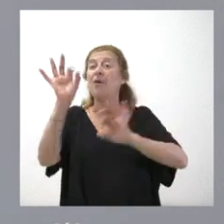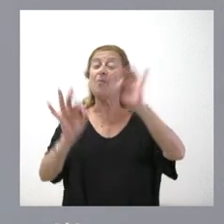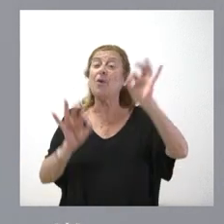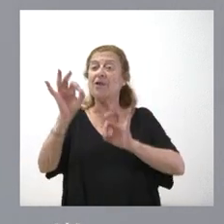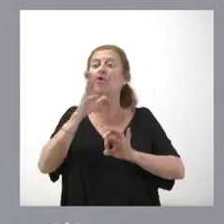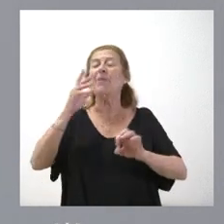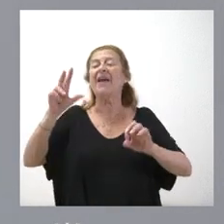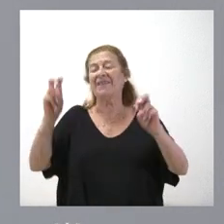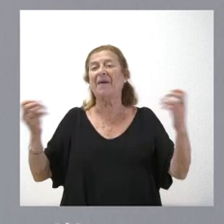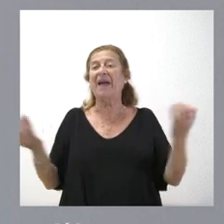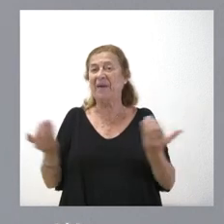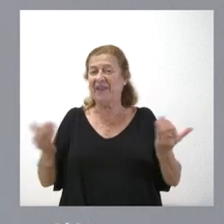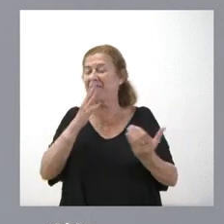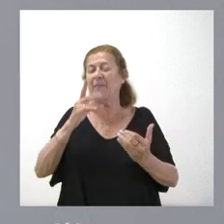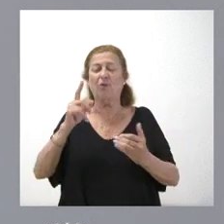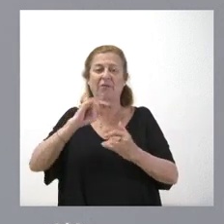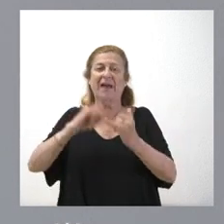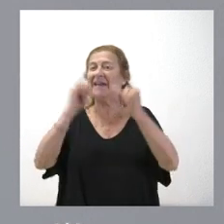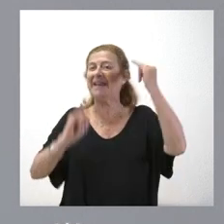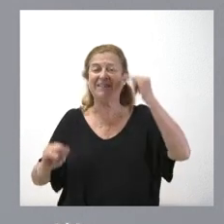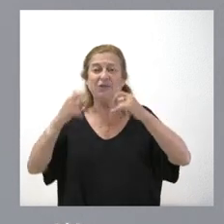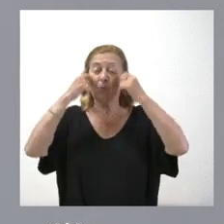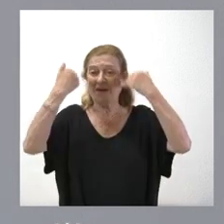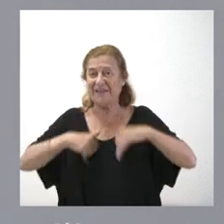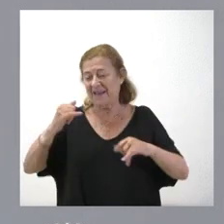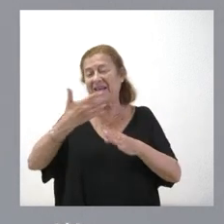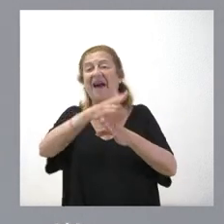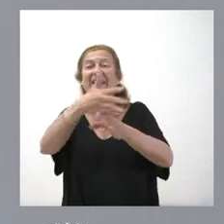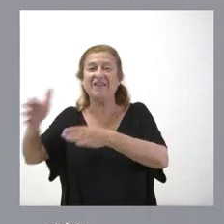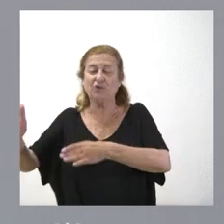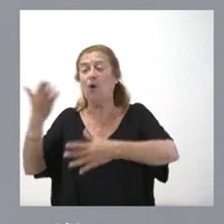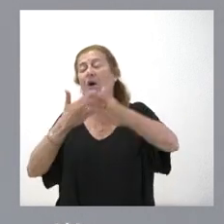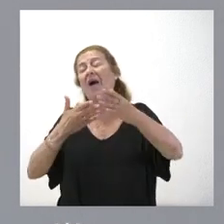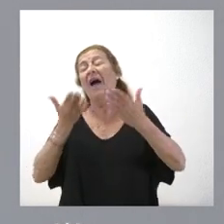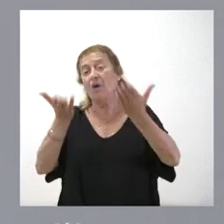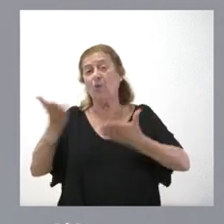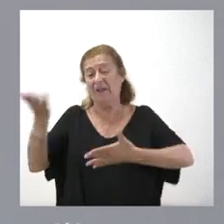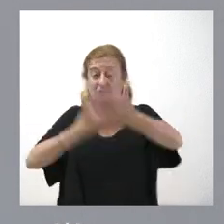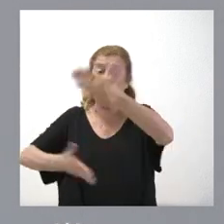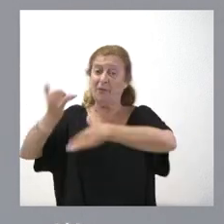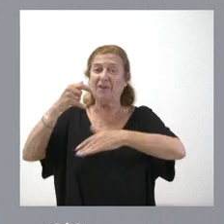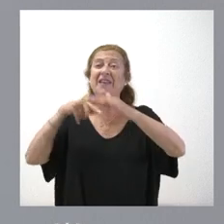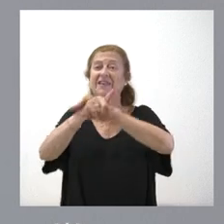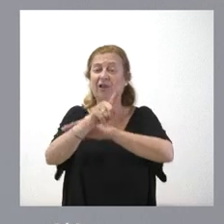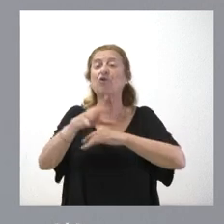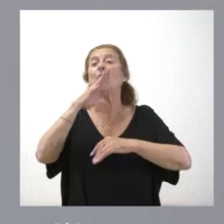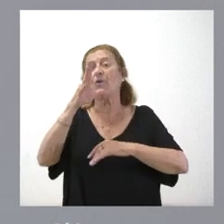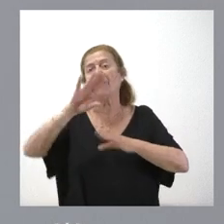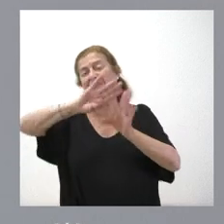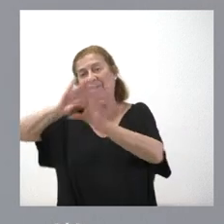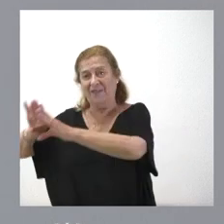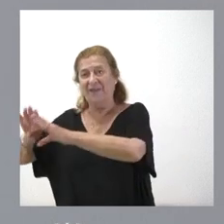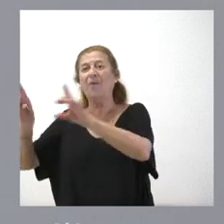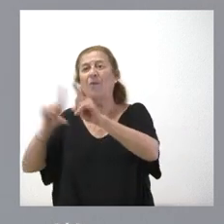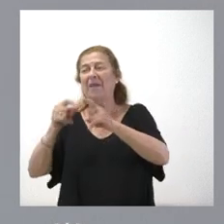cuestiones de emergencia por crisis humanitarias y el resto tengan que ver con ayudas a la cooperación el desarrollo distinguiendo por cooperación al desarrollo aquellas que son de